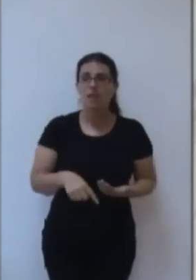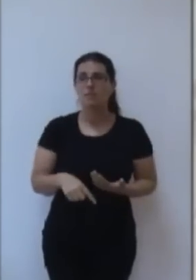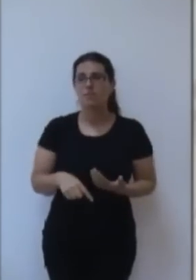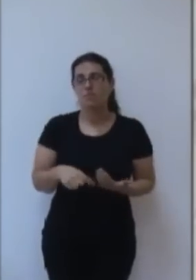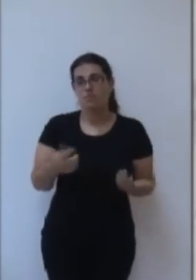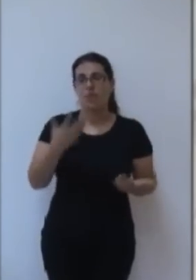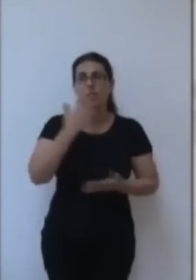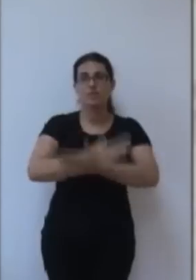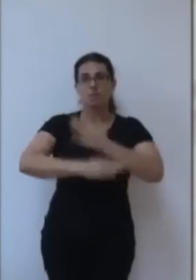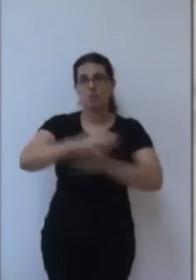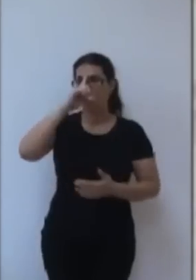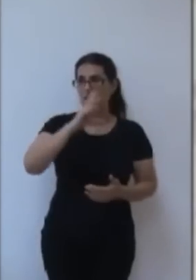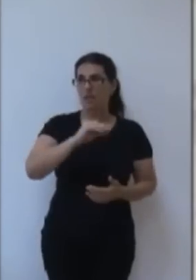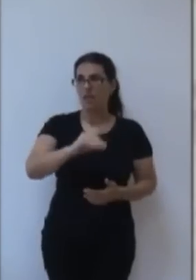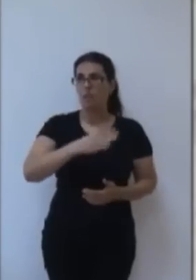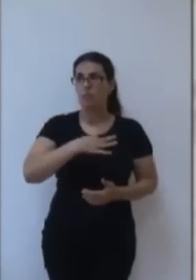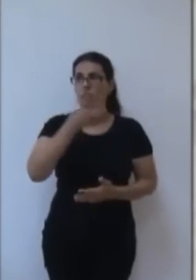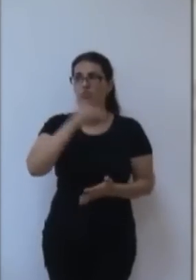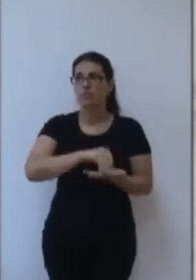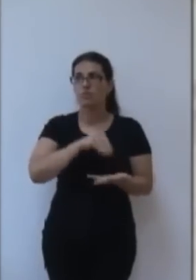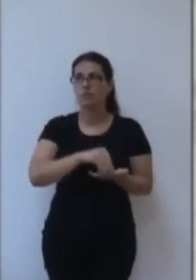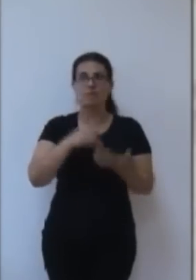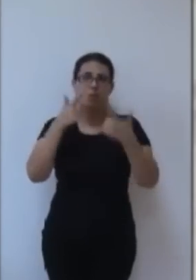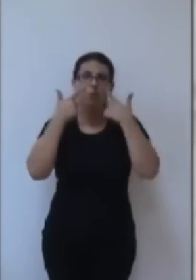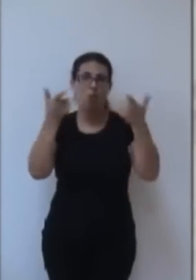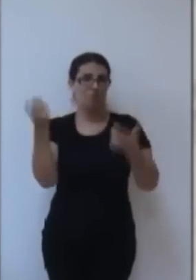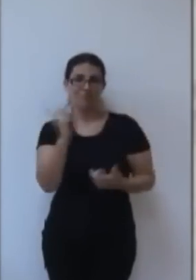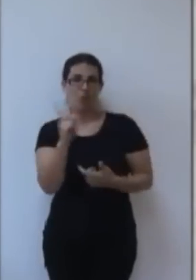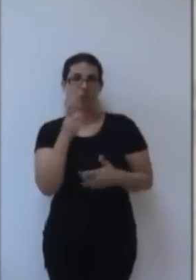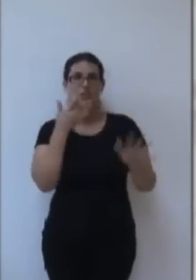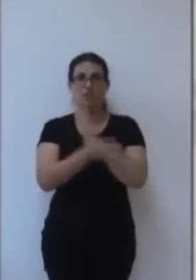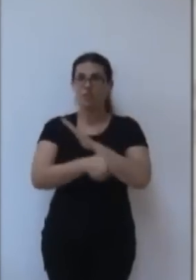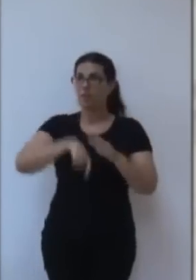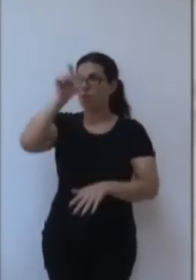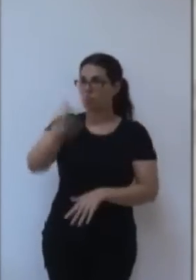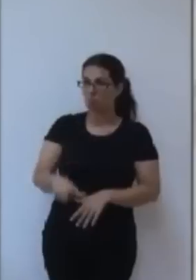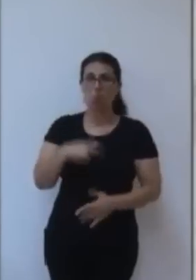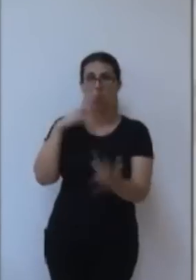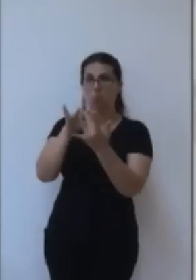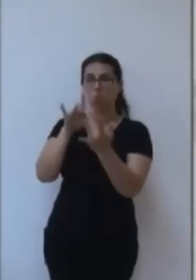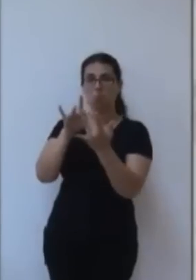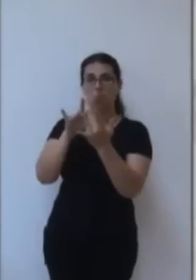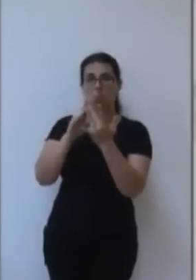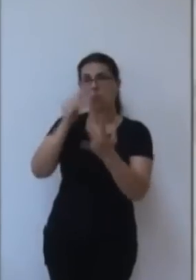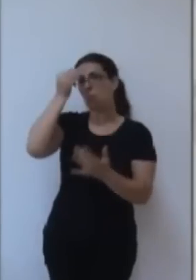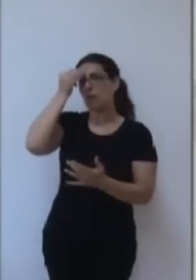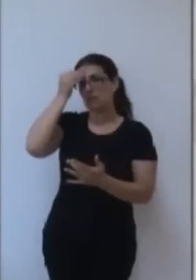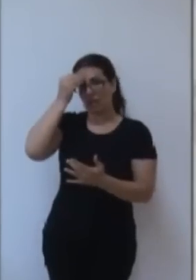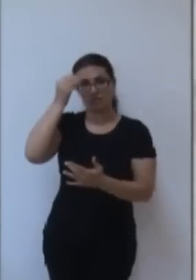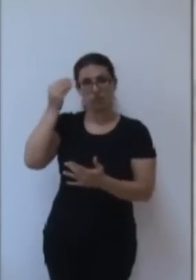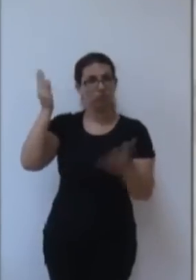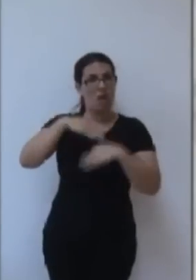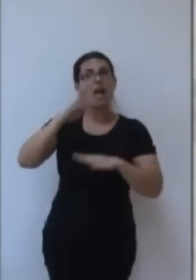la discapacidad intelectual no tiene por qué ser visible, entonces a lo mejor estás tratando con una persona hay una persona con discapacidad